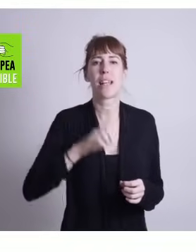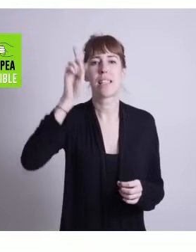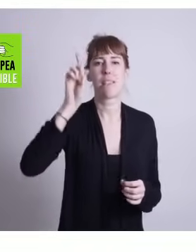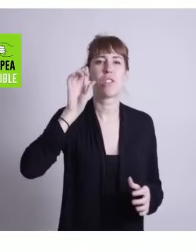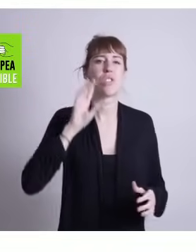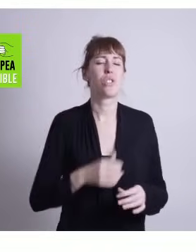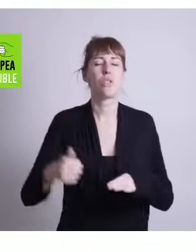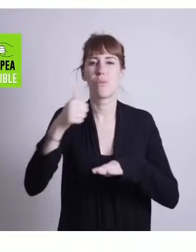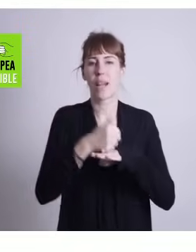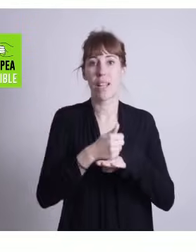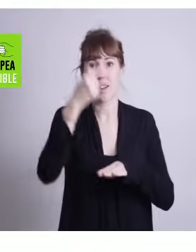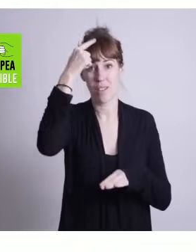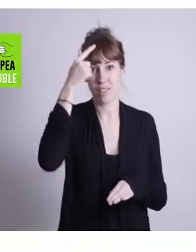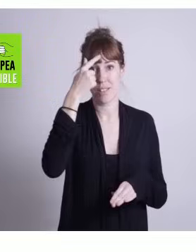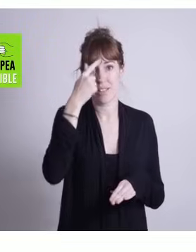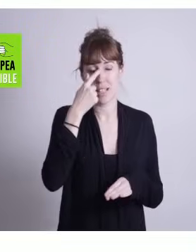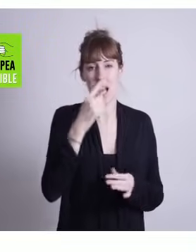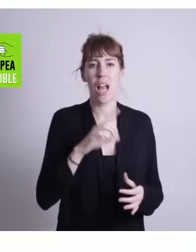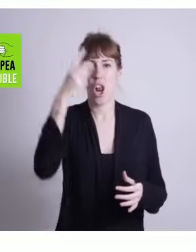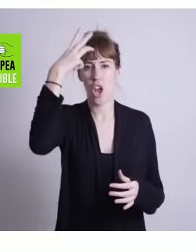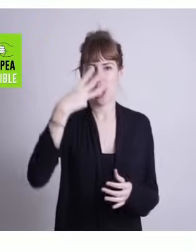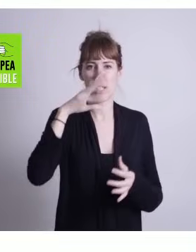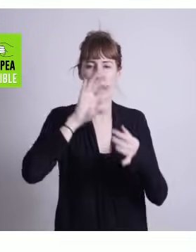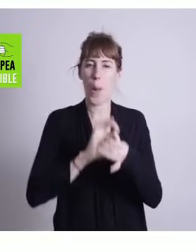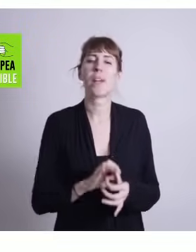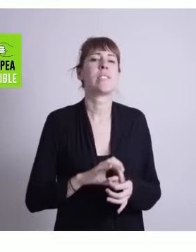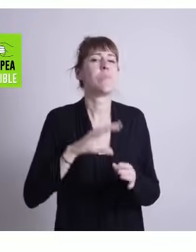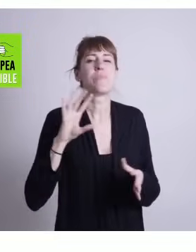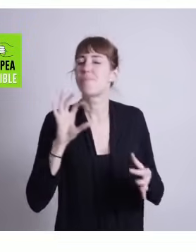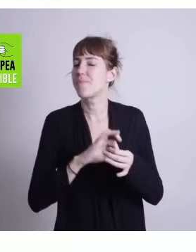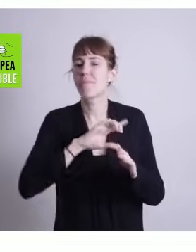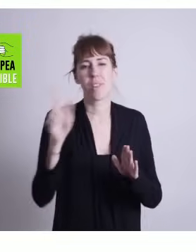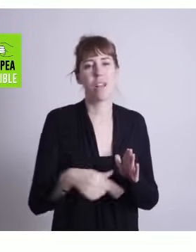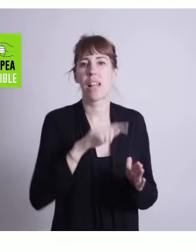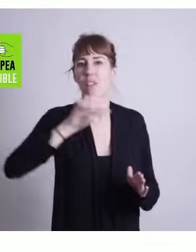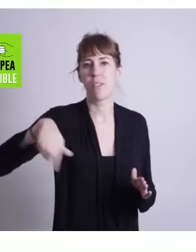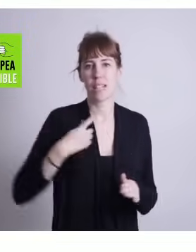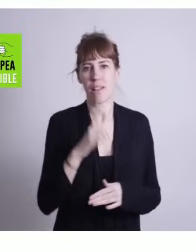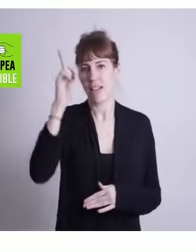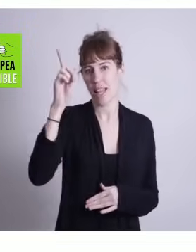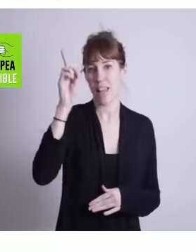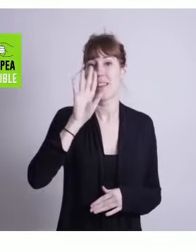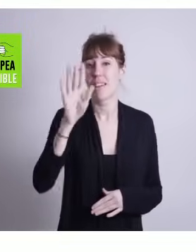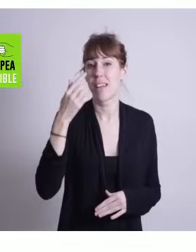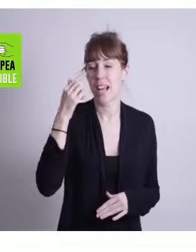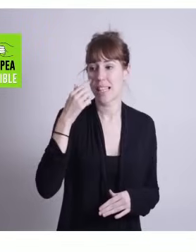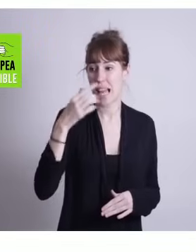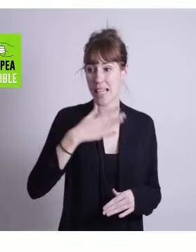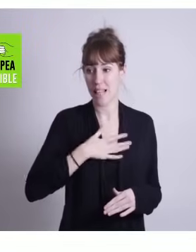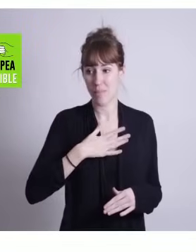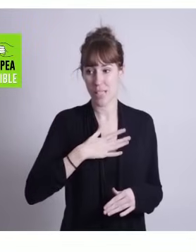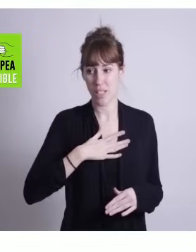tres, por supuesto, es la conexión completa con nuestra divinidad. Pero fijaros, en el pecho estaría un poquito más bajo,